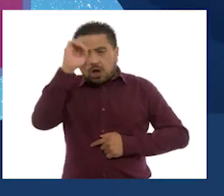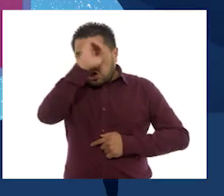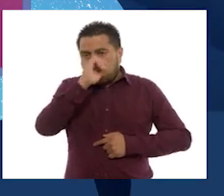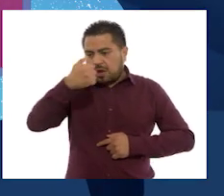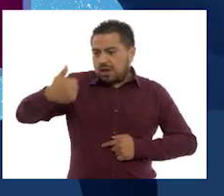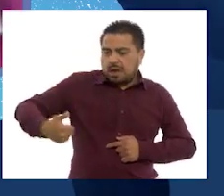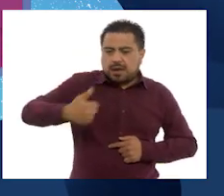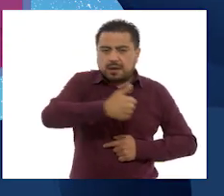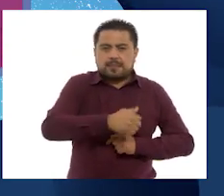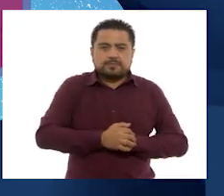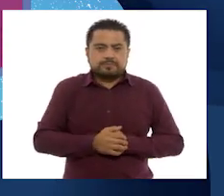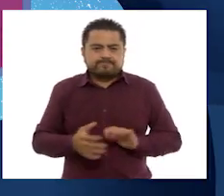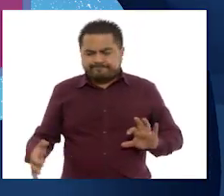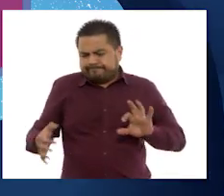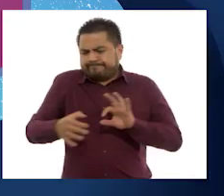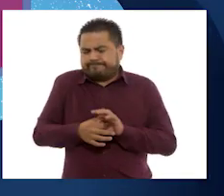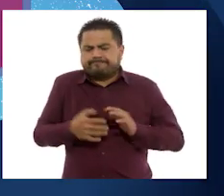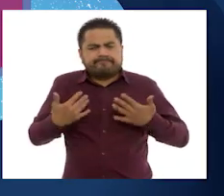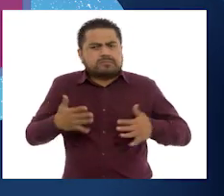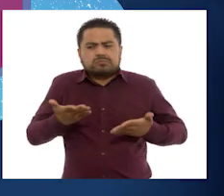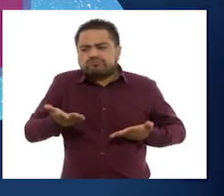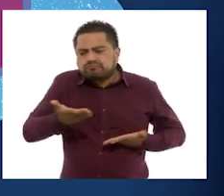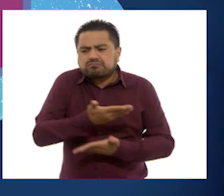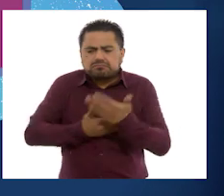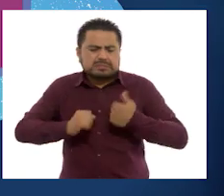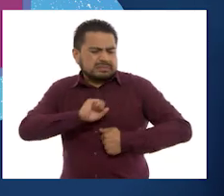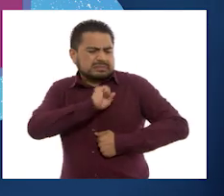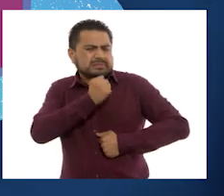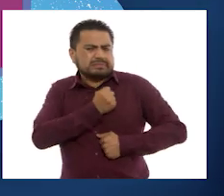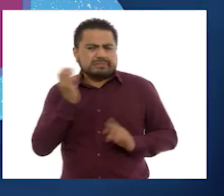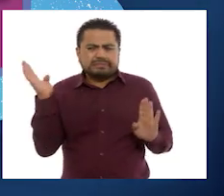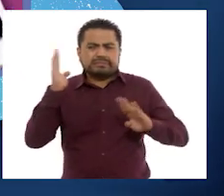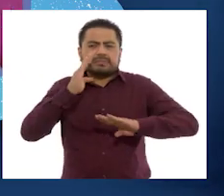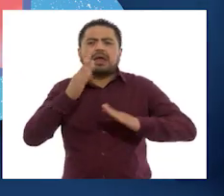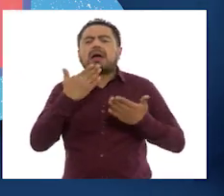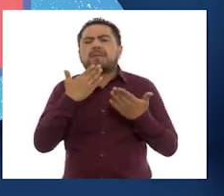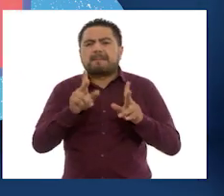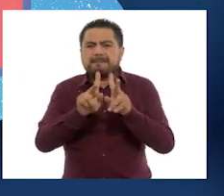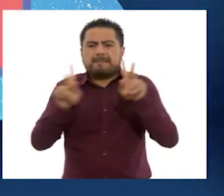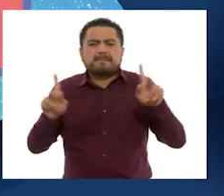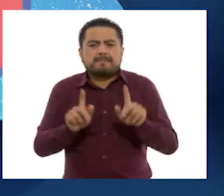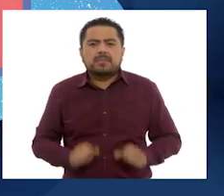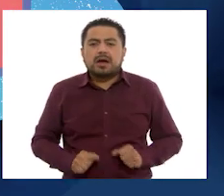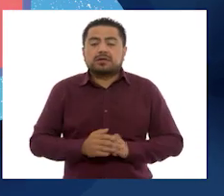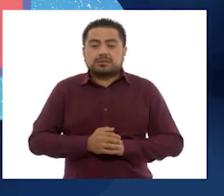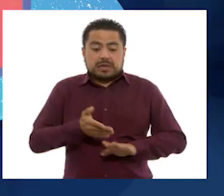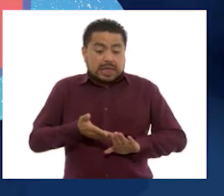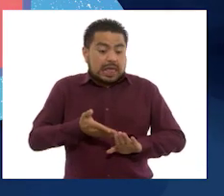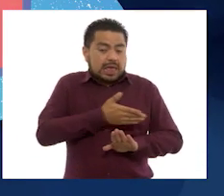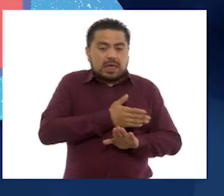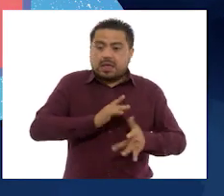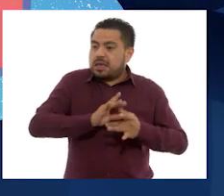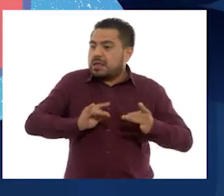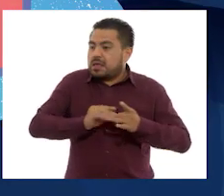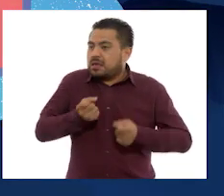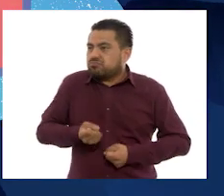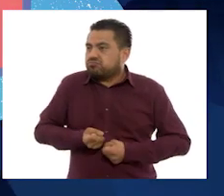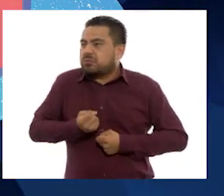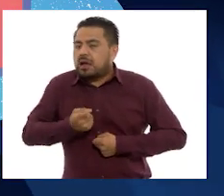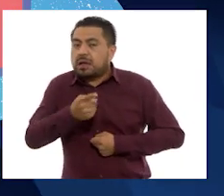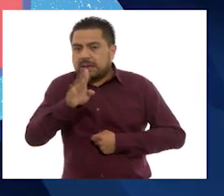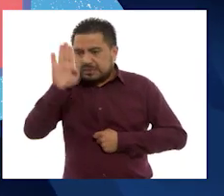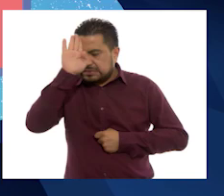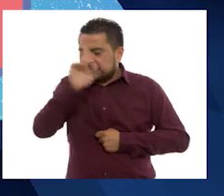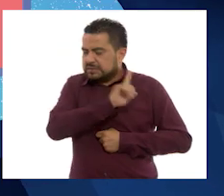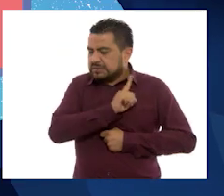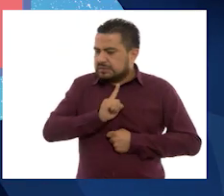vista. La empatía promueve una convivencia sana, armónica y pacífica. Antes de hacer o decir algo, piensa en lo que los